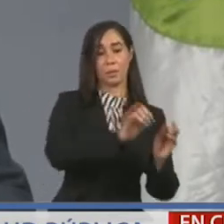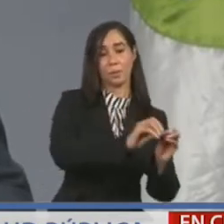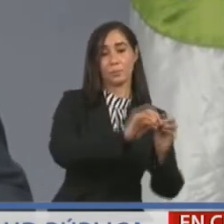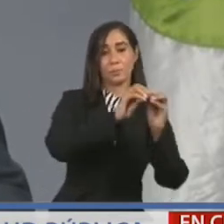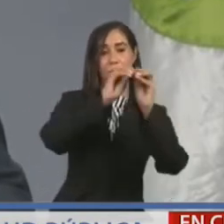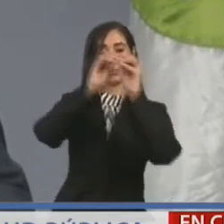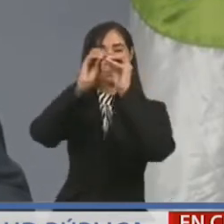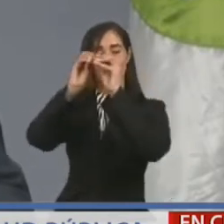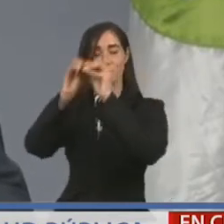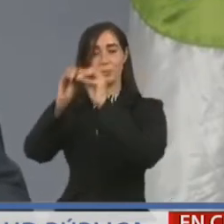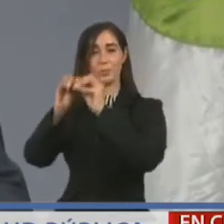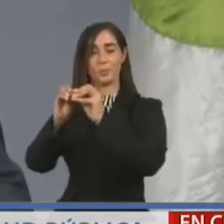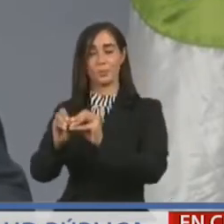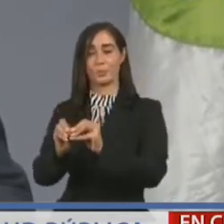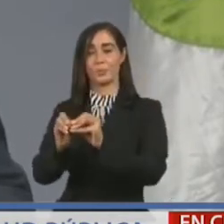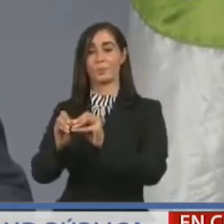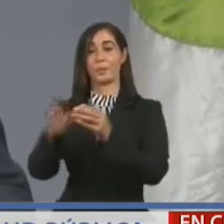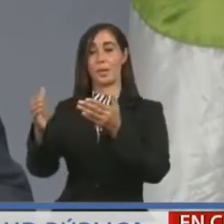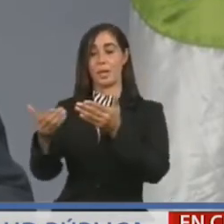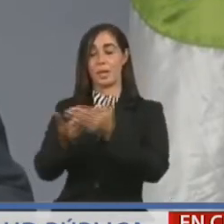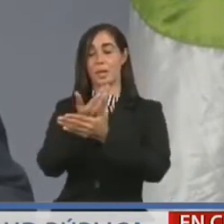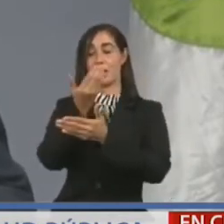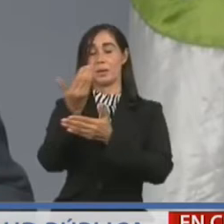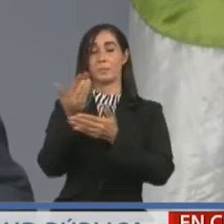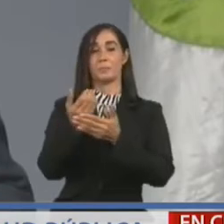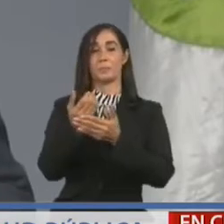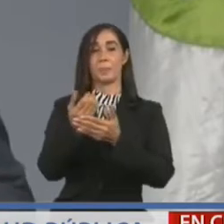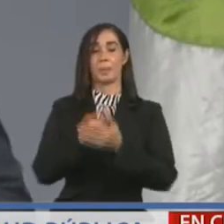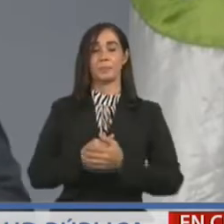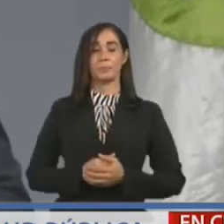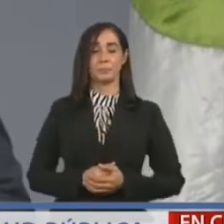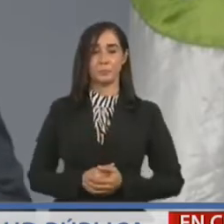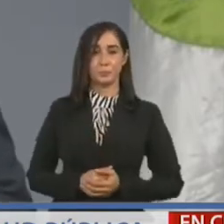integradas en el nuevo